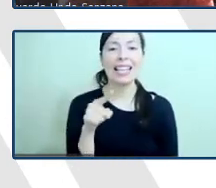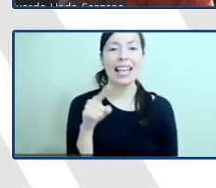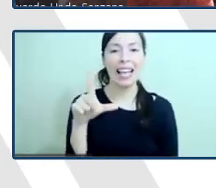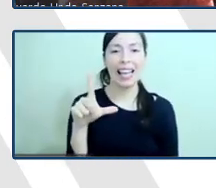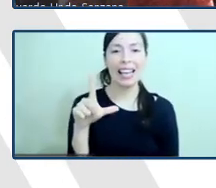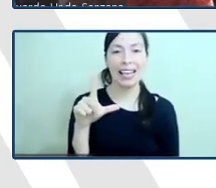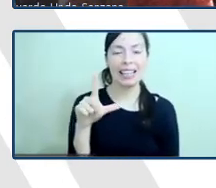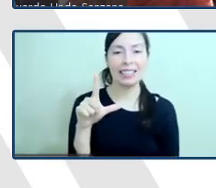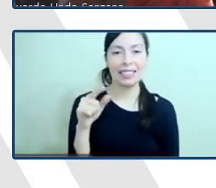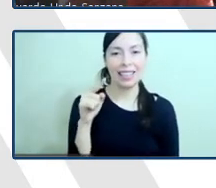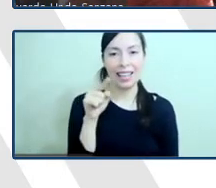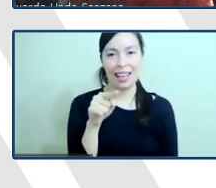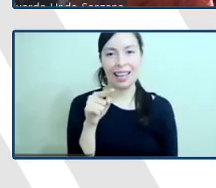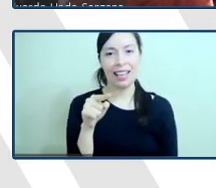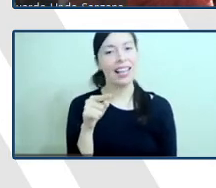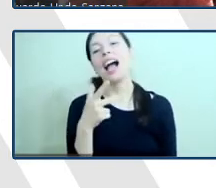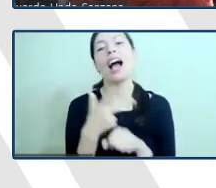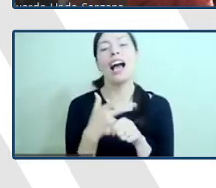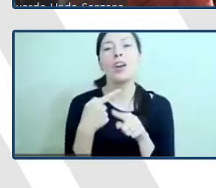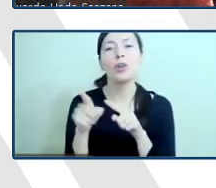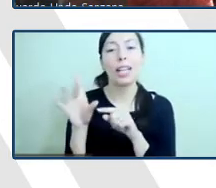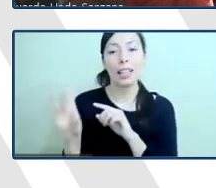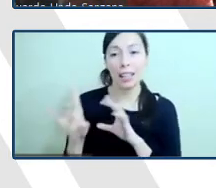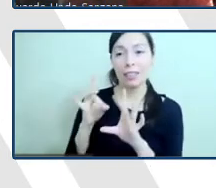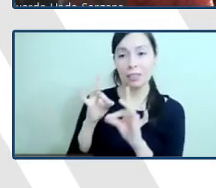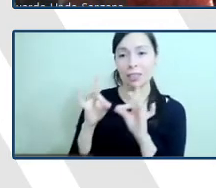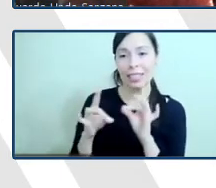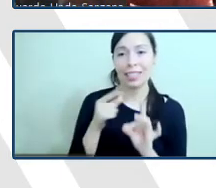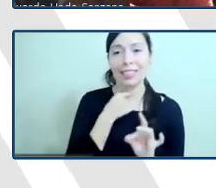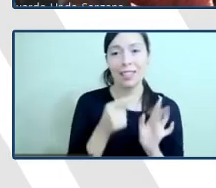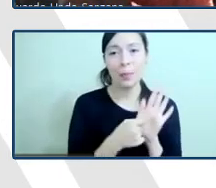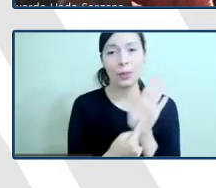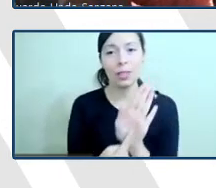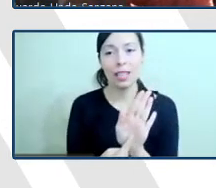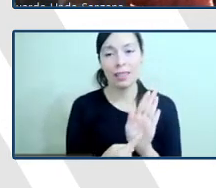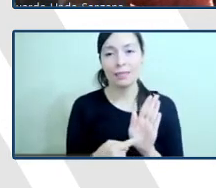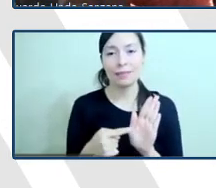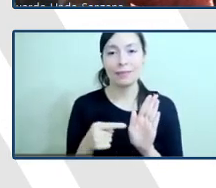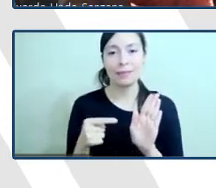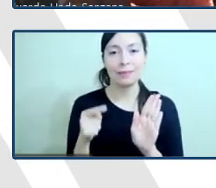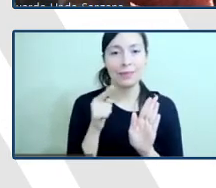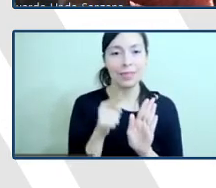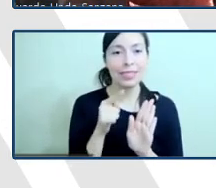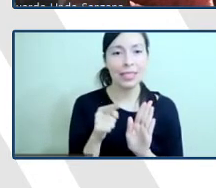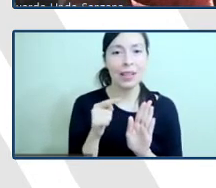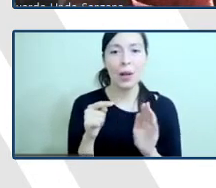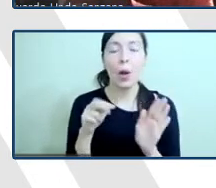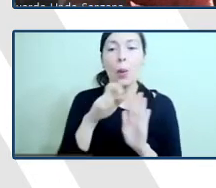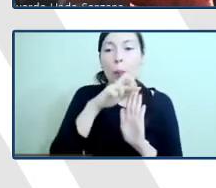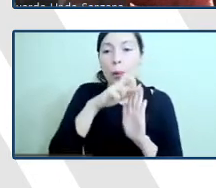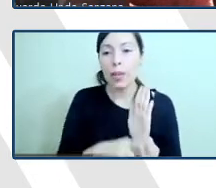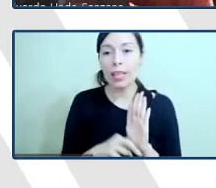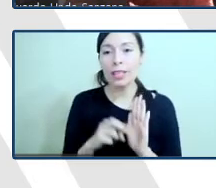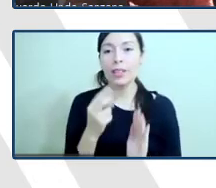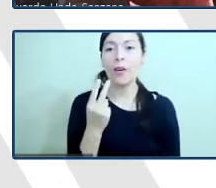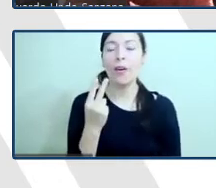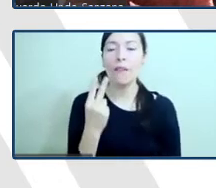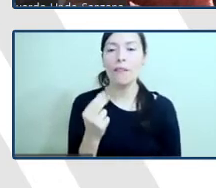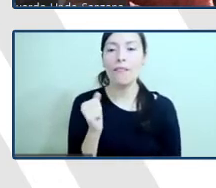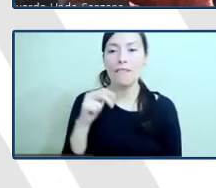tarjetas QSL adicionales que encontré. Una de ellas específicamente alude al proyecto Vanguard, y es del